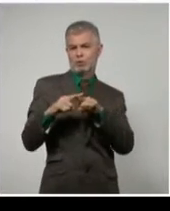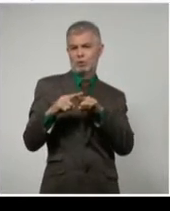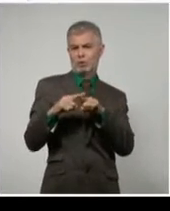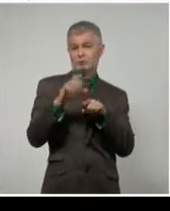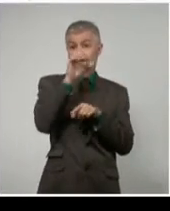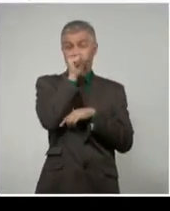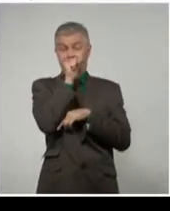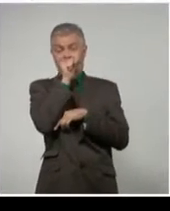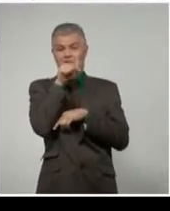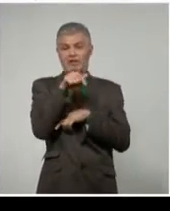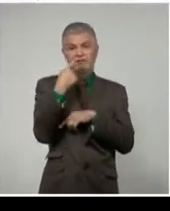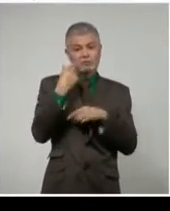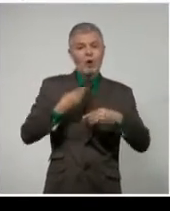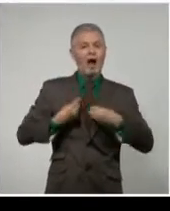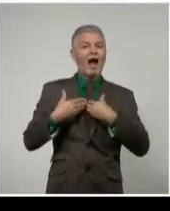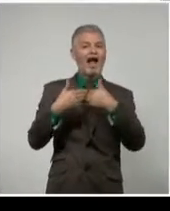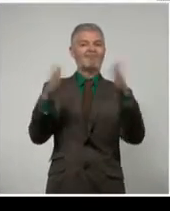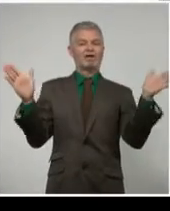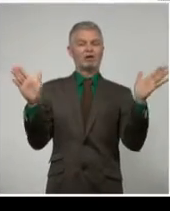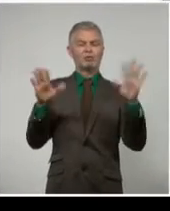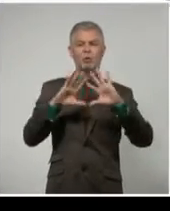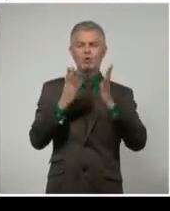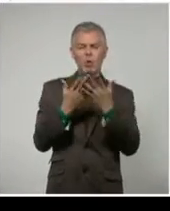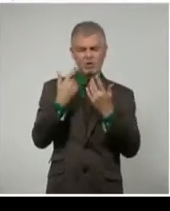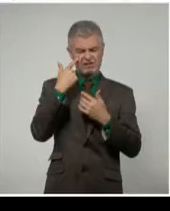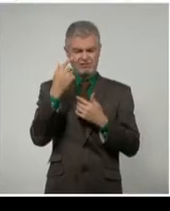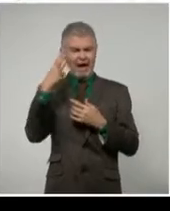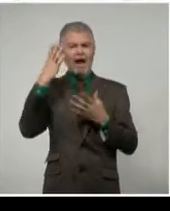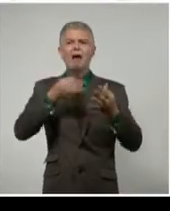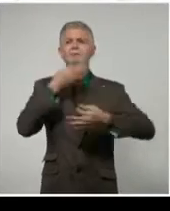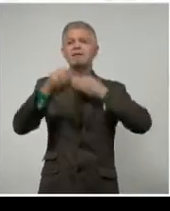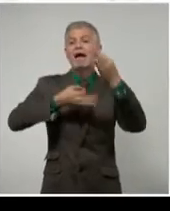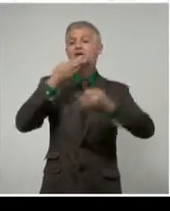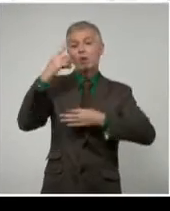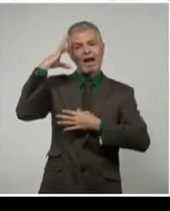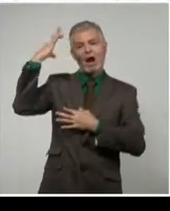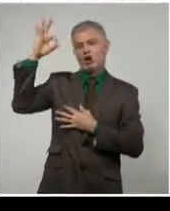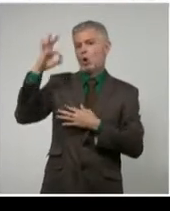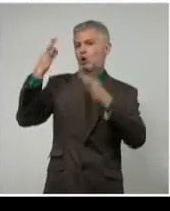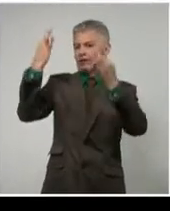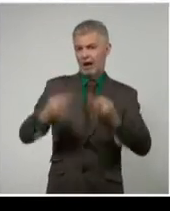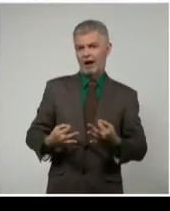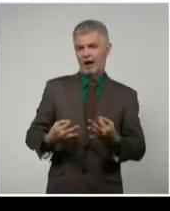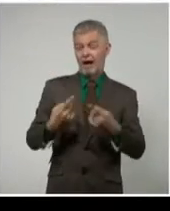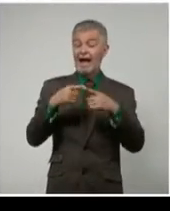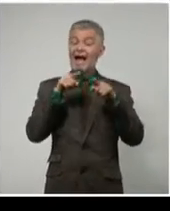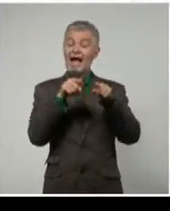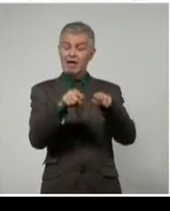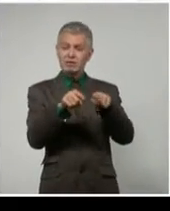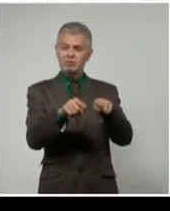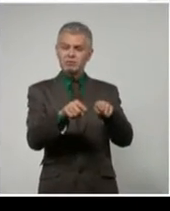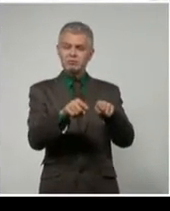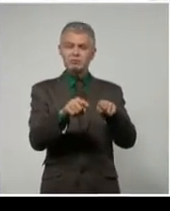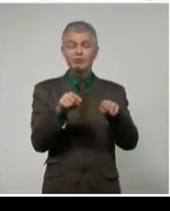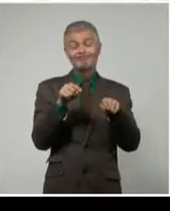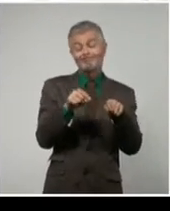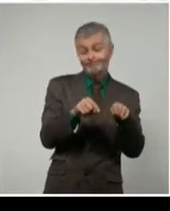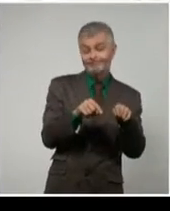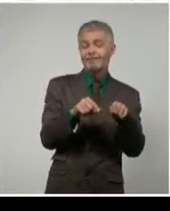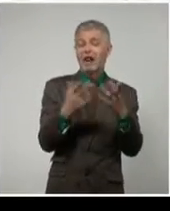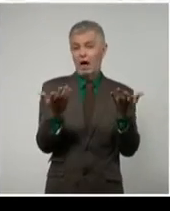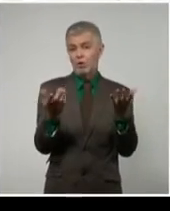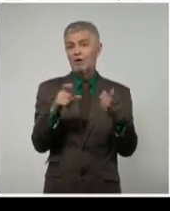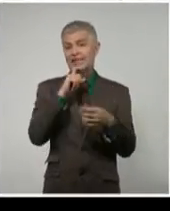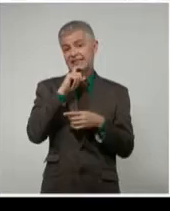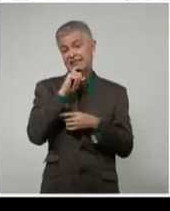abierta, aparecerían explicaciones más lógicas, pero esas explicaciones más lógicas pondrían en una posición muy difícil a los que al principio